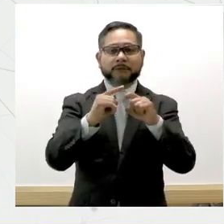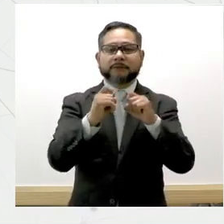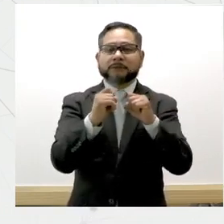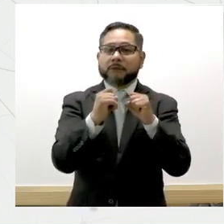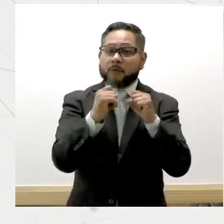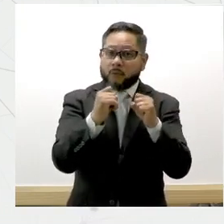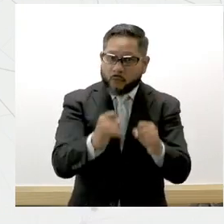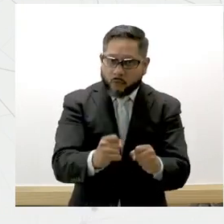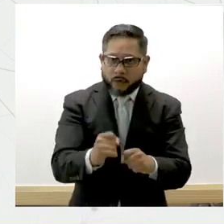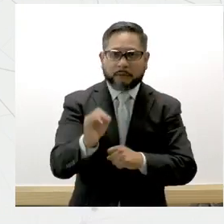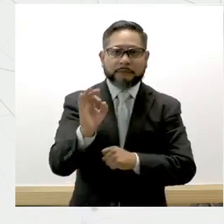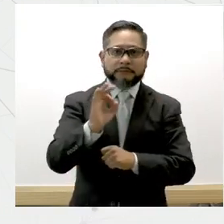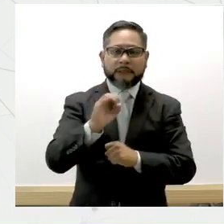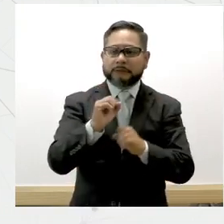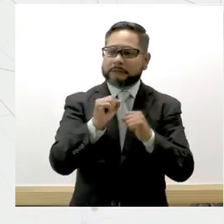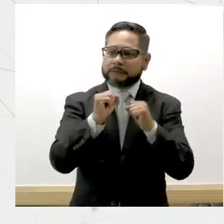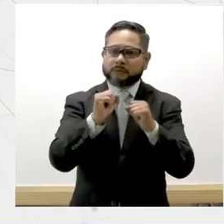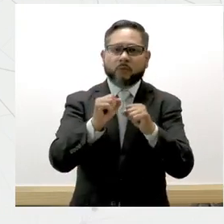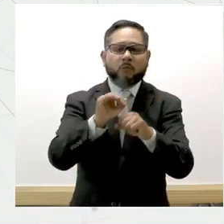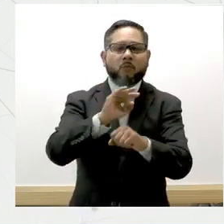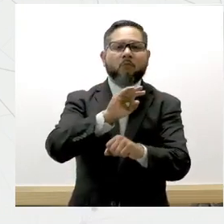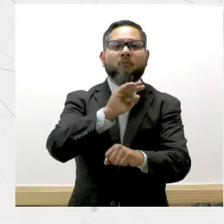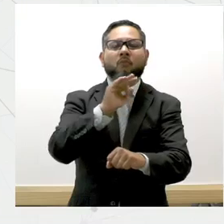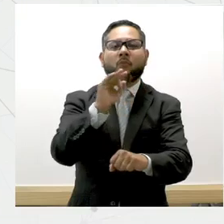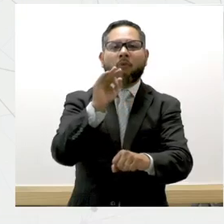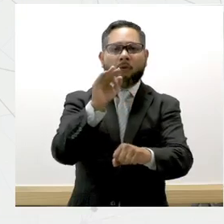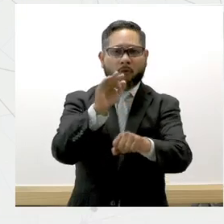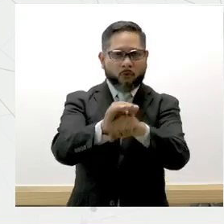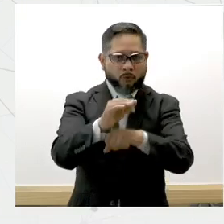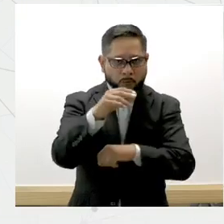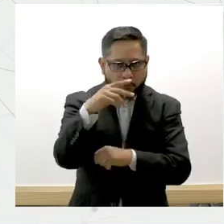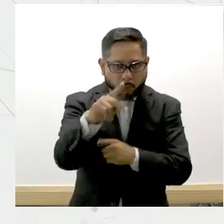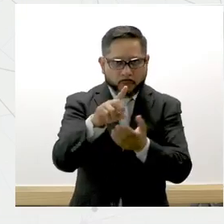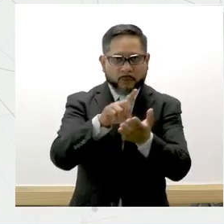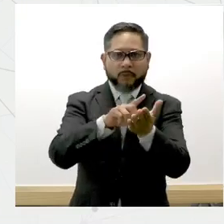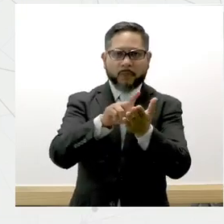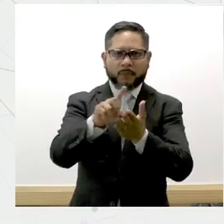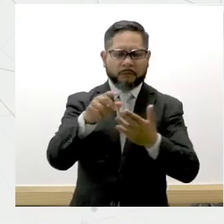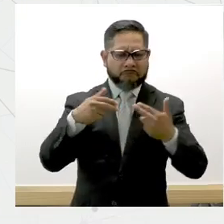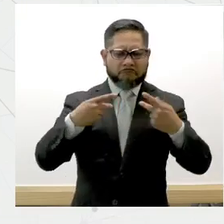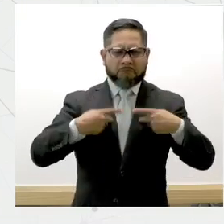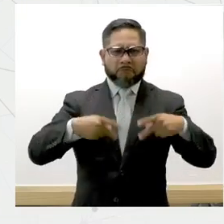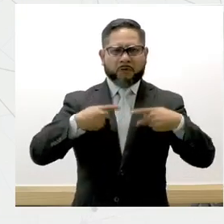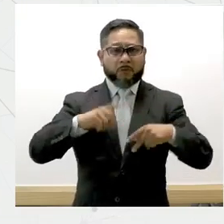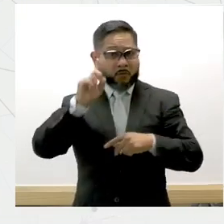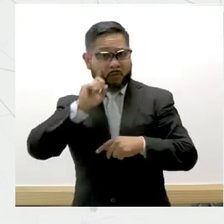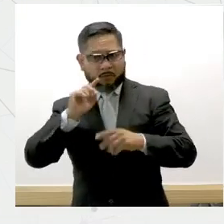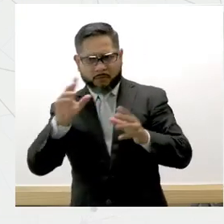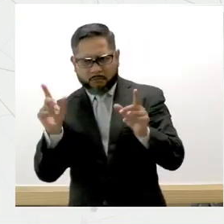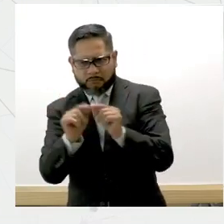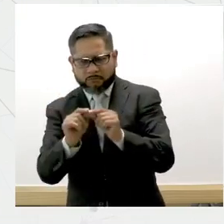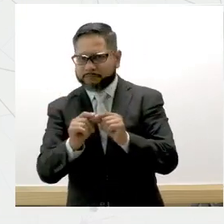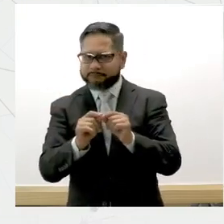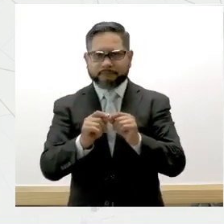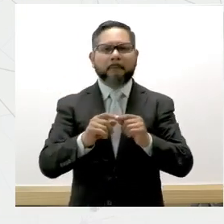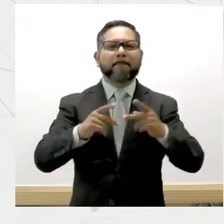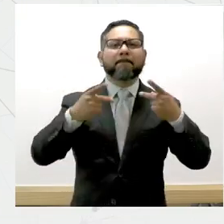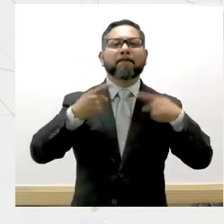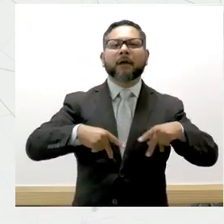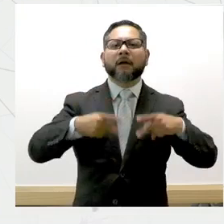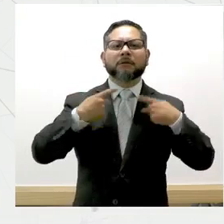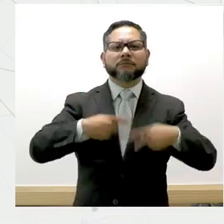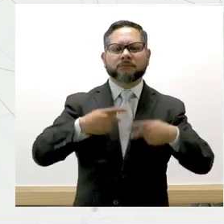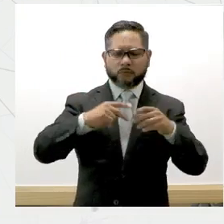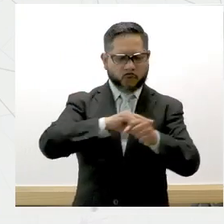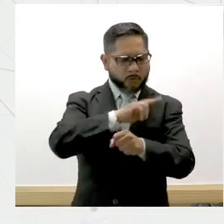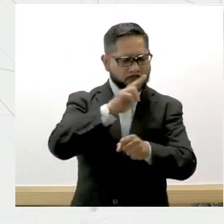al menos el nivel de protección de nuestros derechos como personas, ya no digamos como mujeres, que tenemos en la vida offline, nuestro derecho a